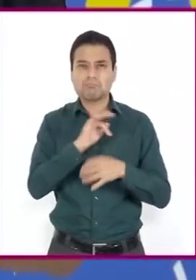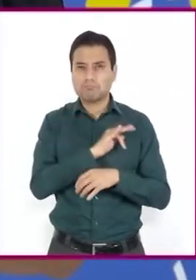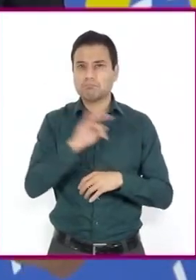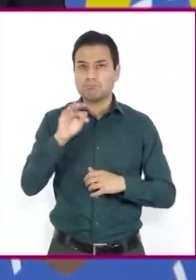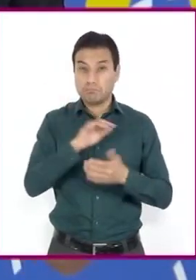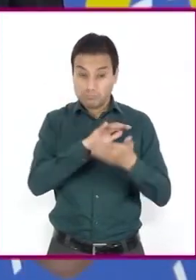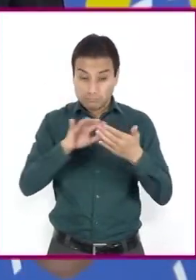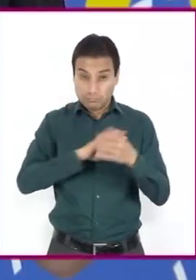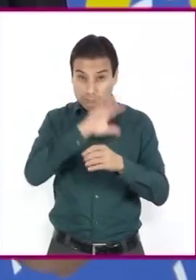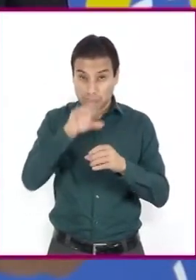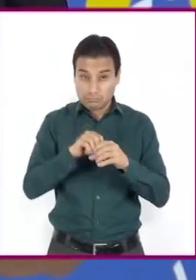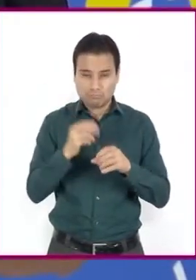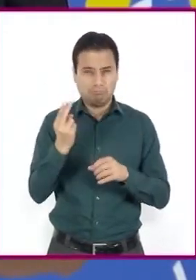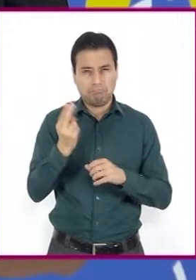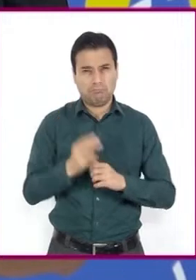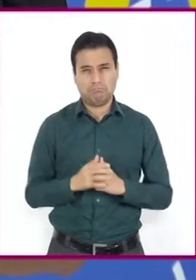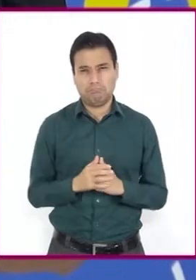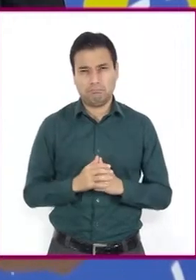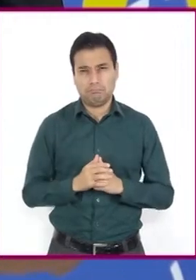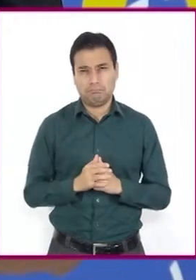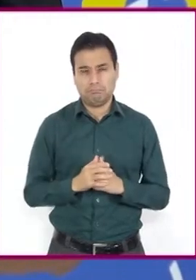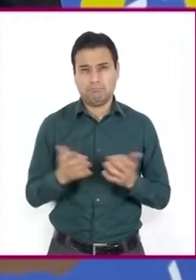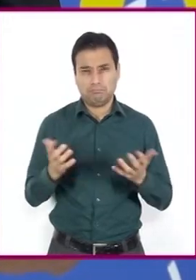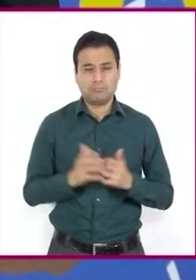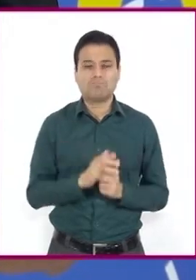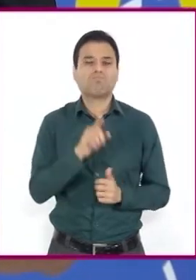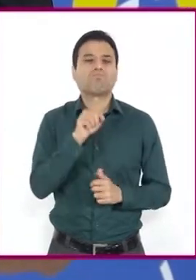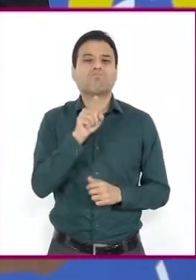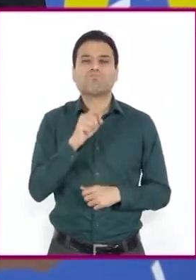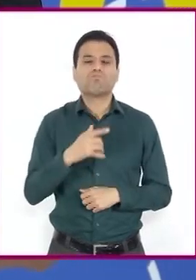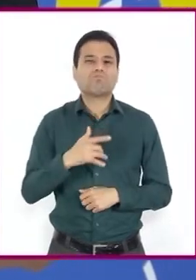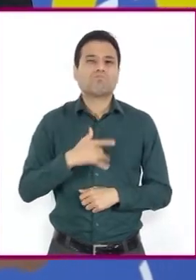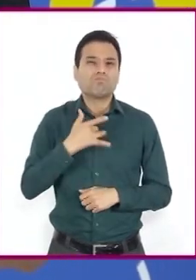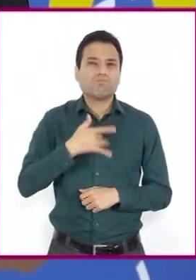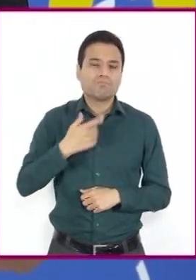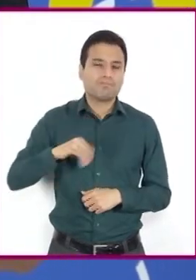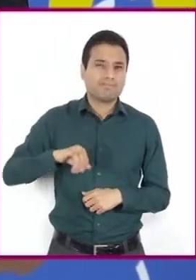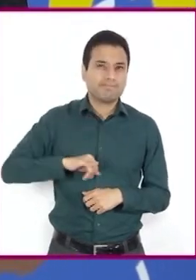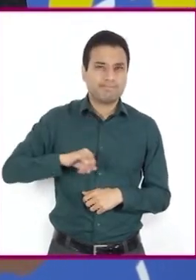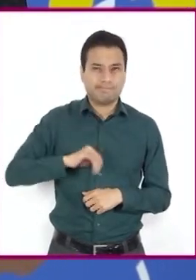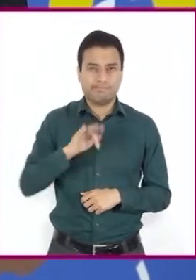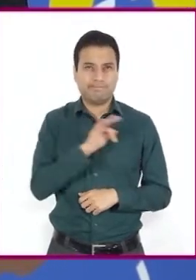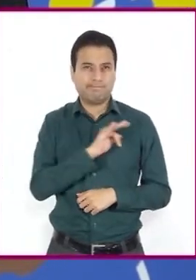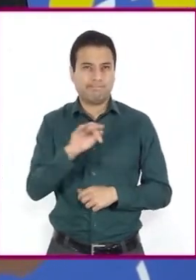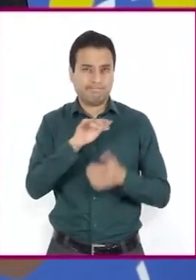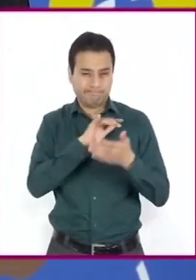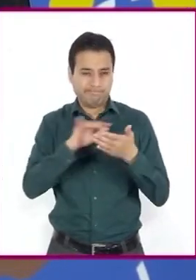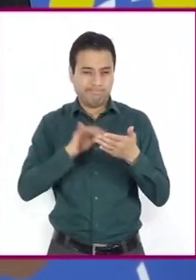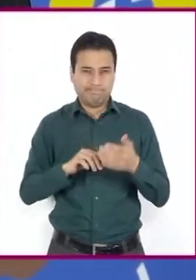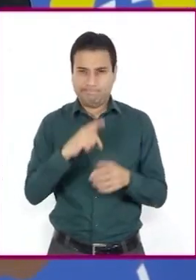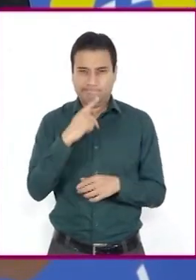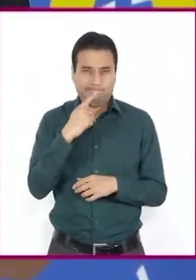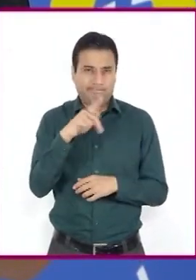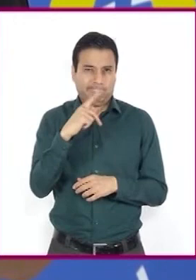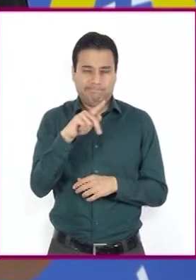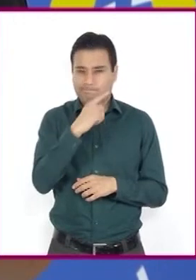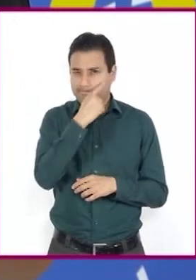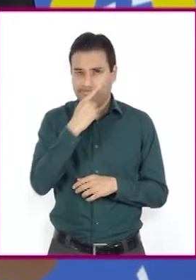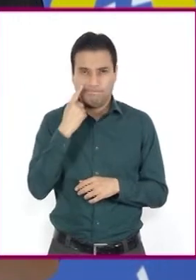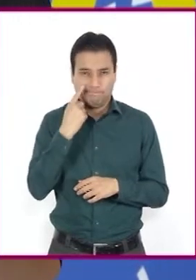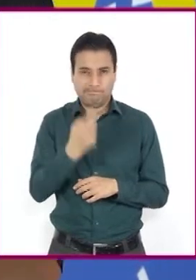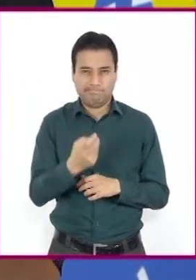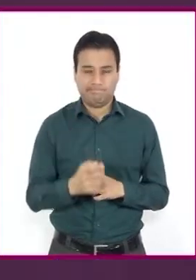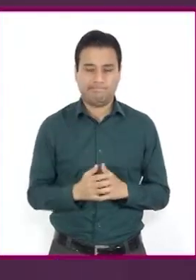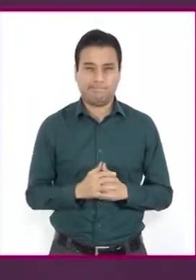leer todo el texto, de acuerdo con las necesidades o el interés que haya llevado el lector a buscar ese texto